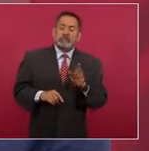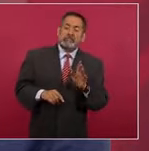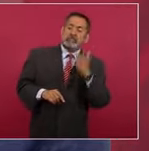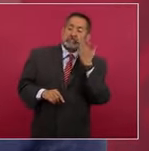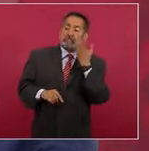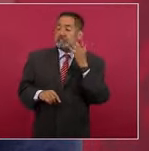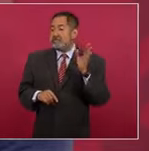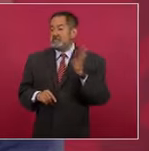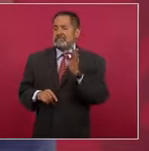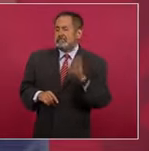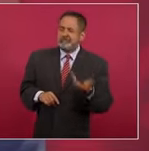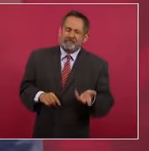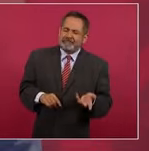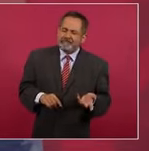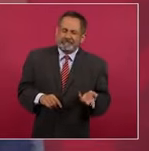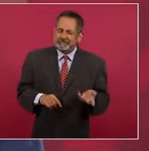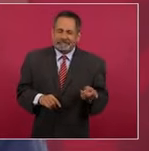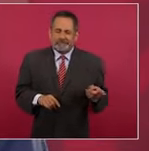los